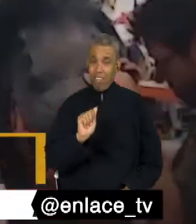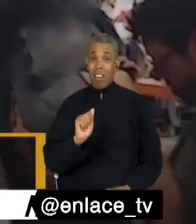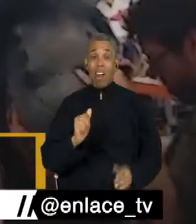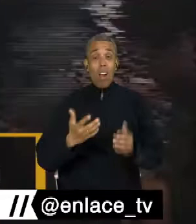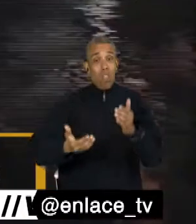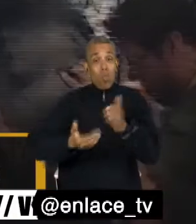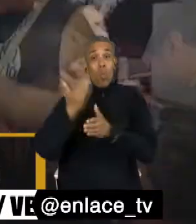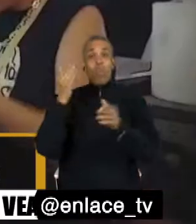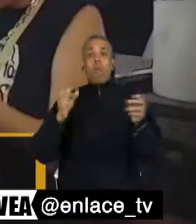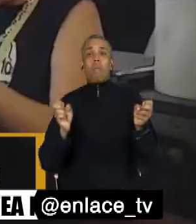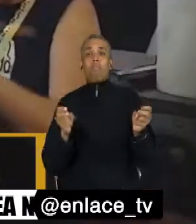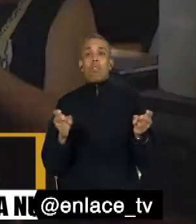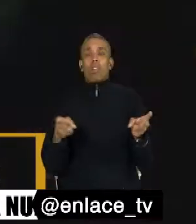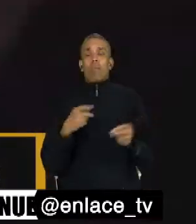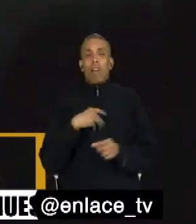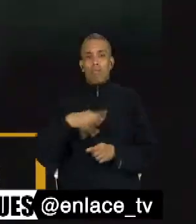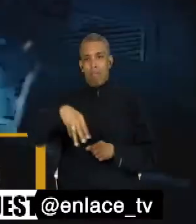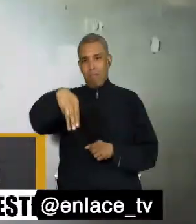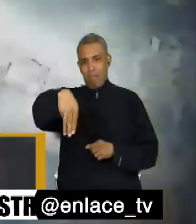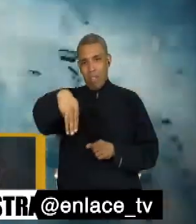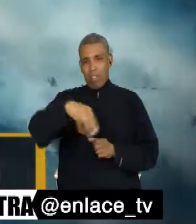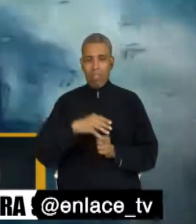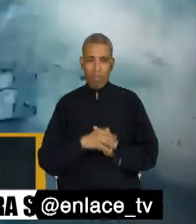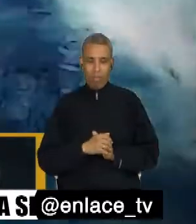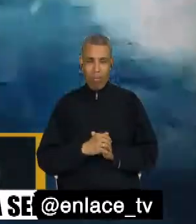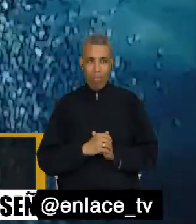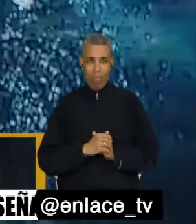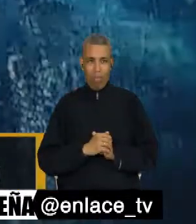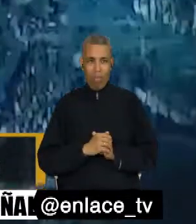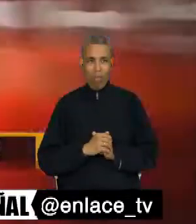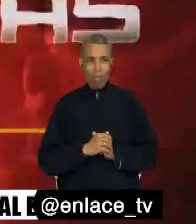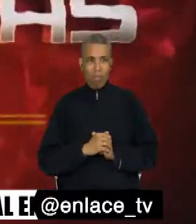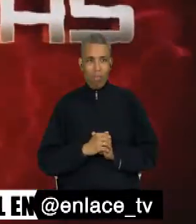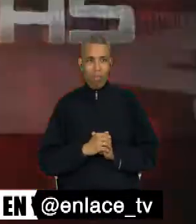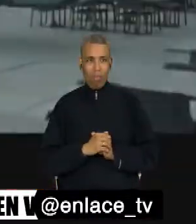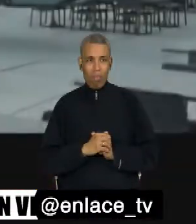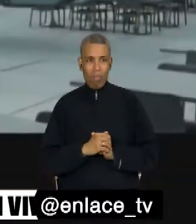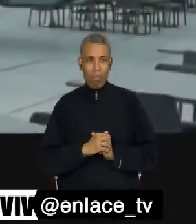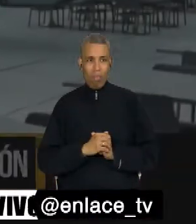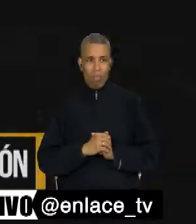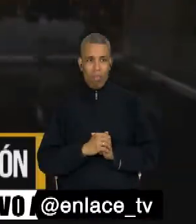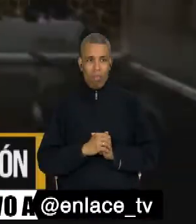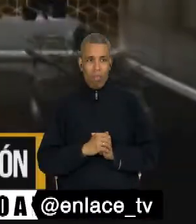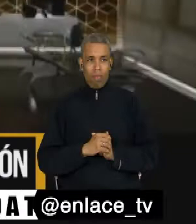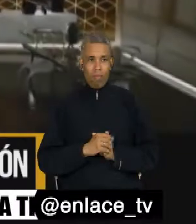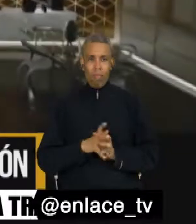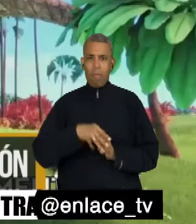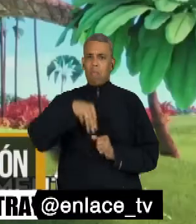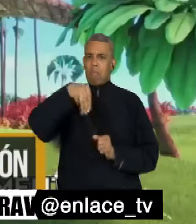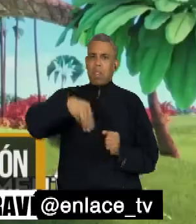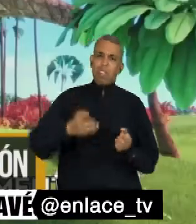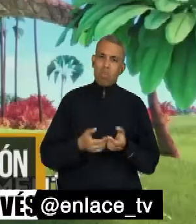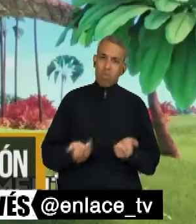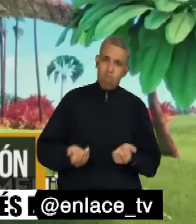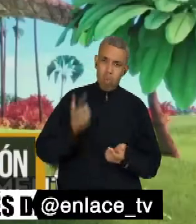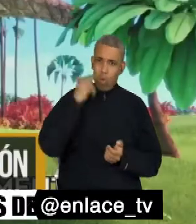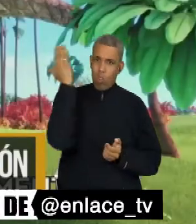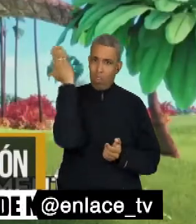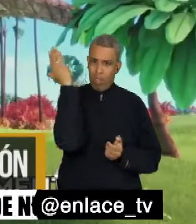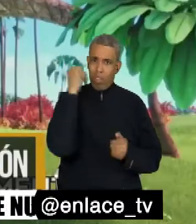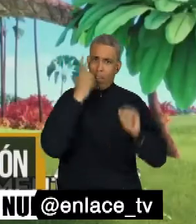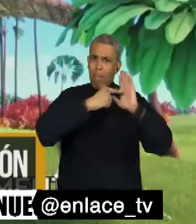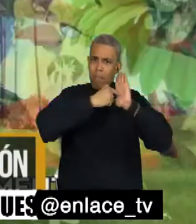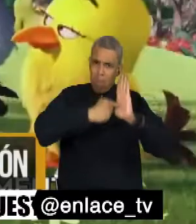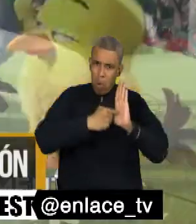este martes la nueva temporada de Filmanía en la parrilla de programación de Enlace Televisión. Filmanía es la oportunidad de conocer lo mejor del cine mundial y de